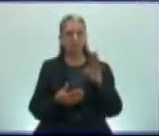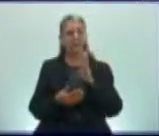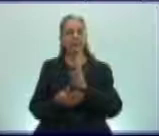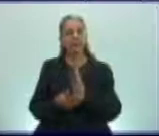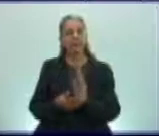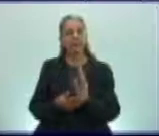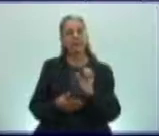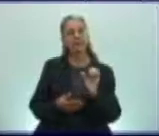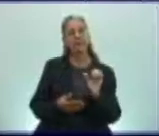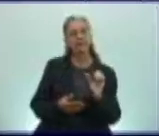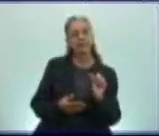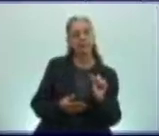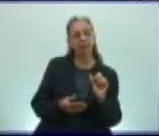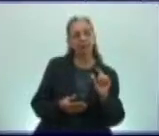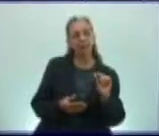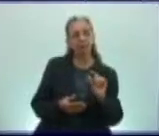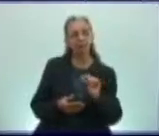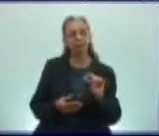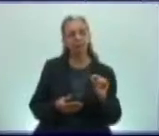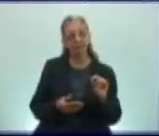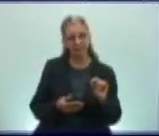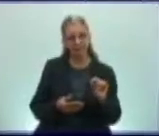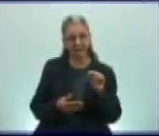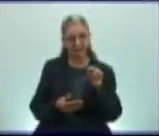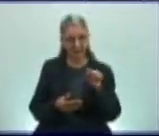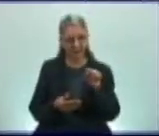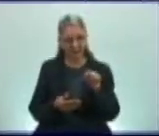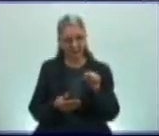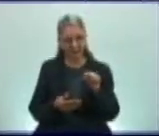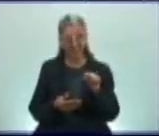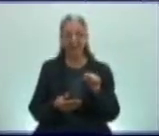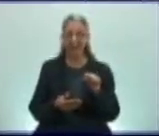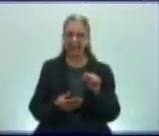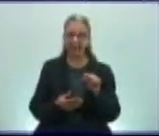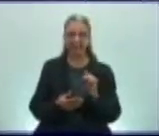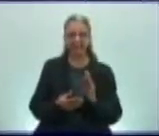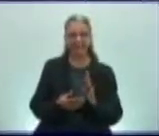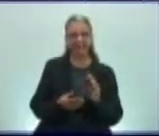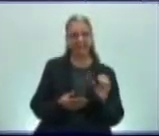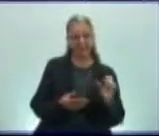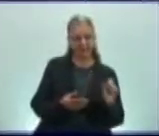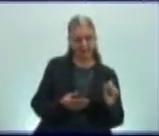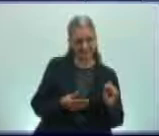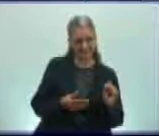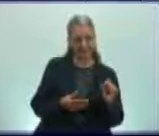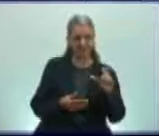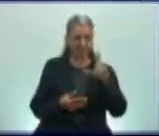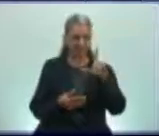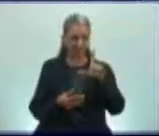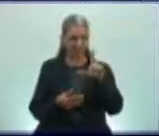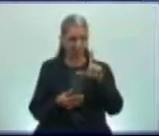superior con un subíndice que dice borde superior, BS.